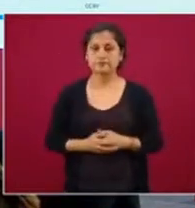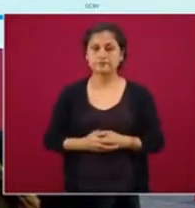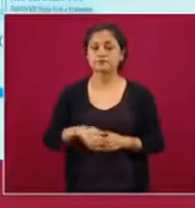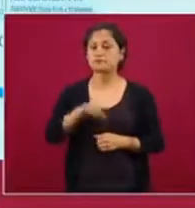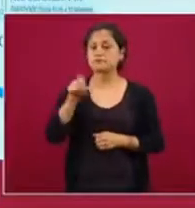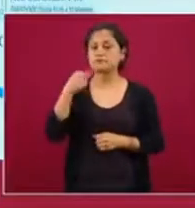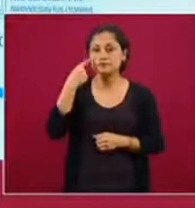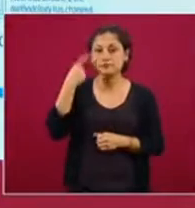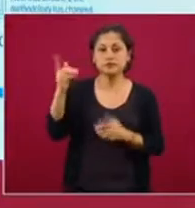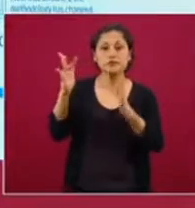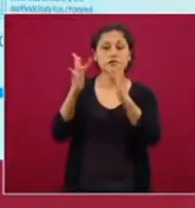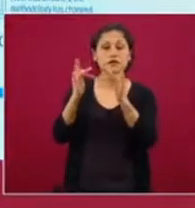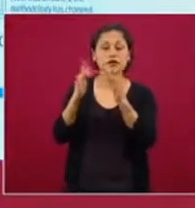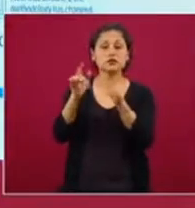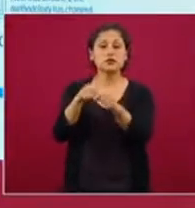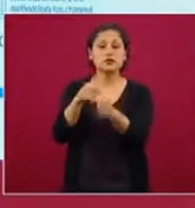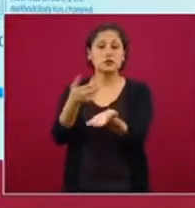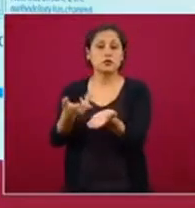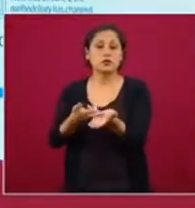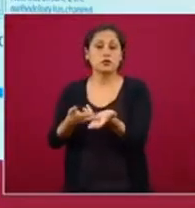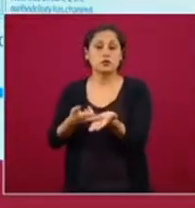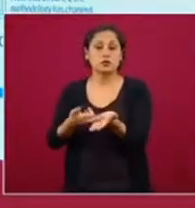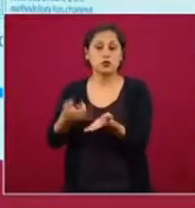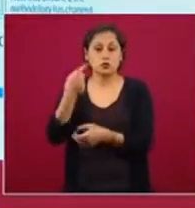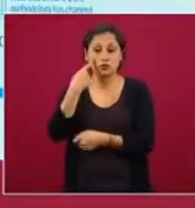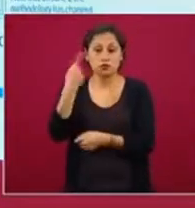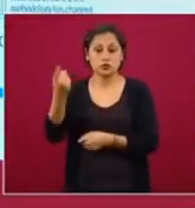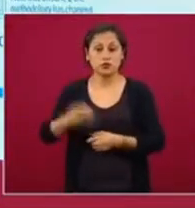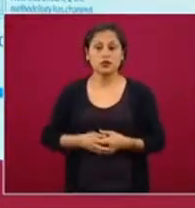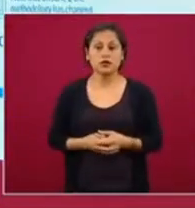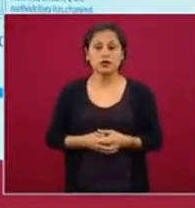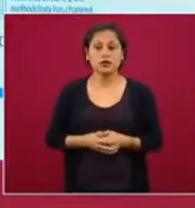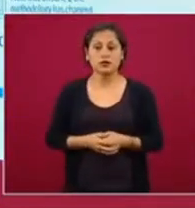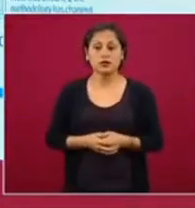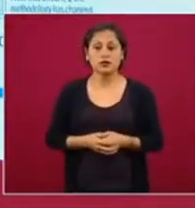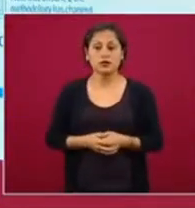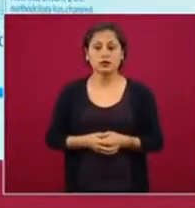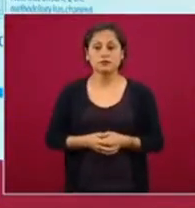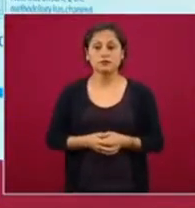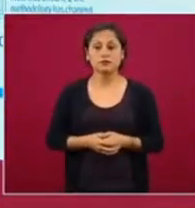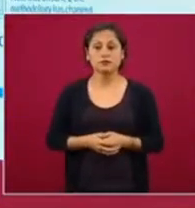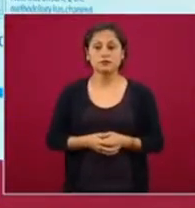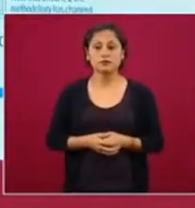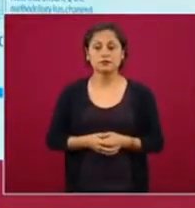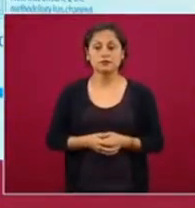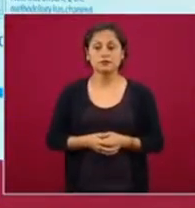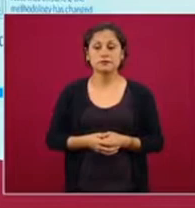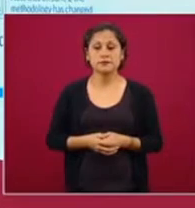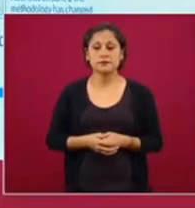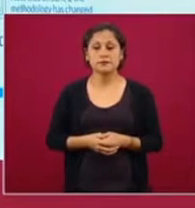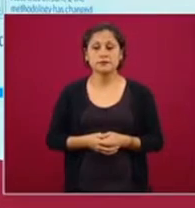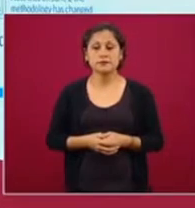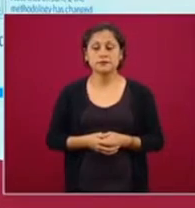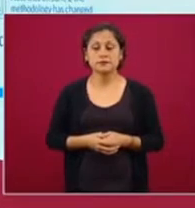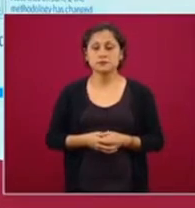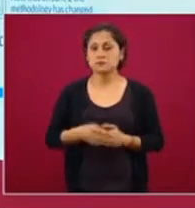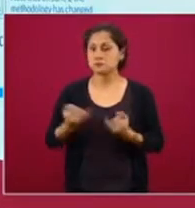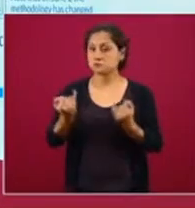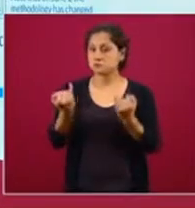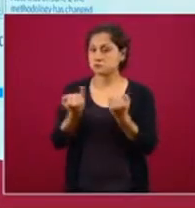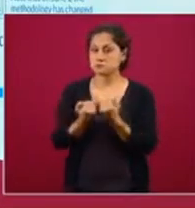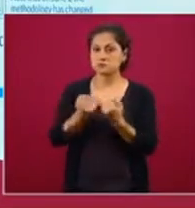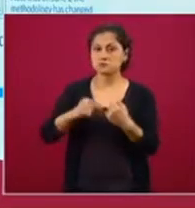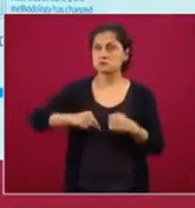Francia, en color magenta, aquí está, este de aquí, llegó aquí y empezó a